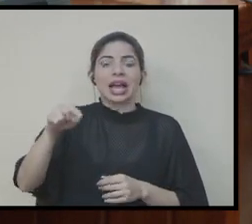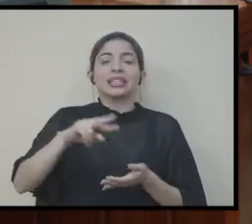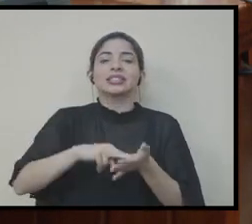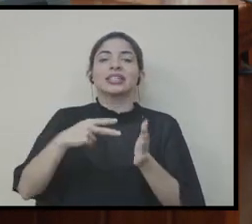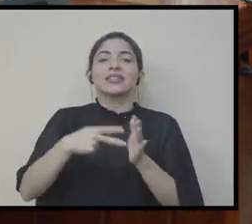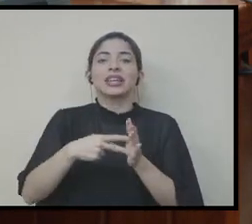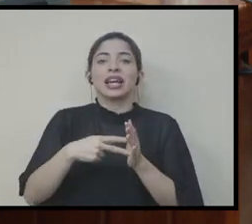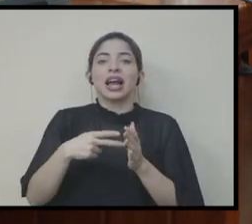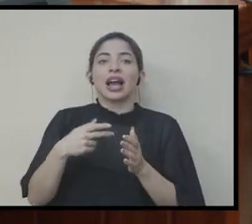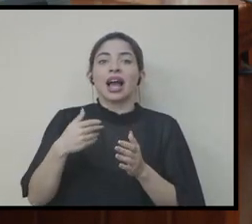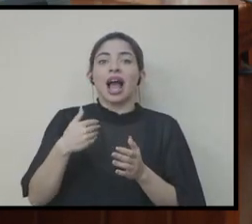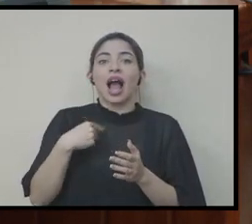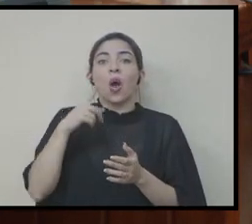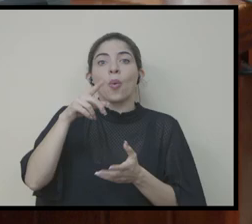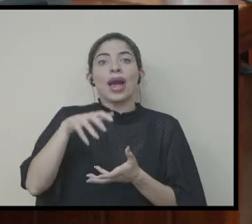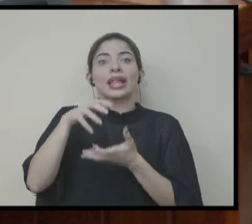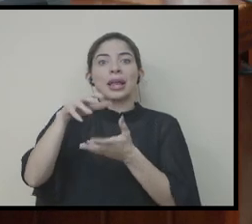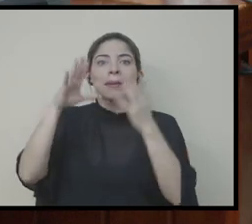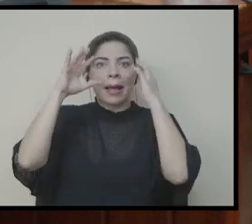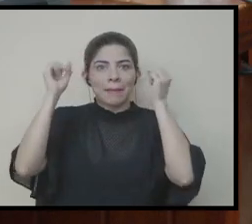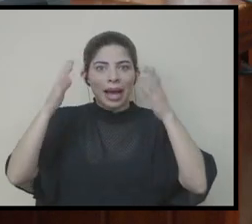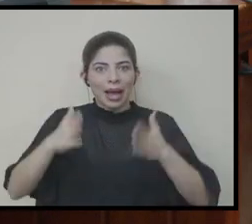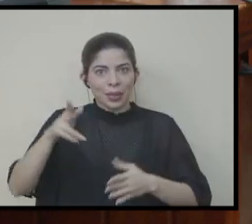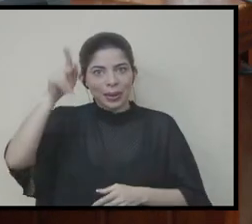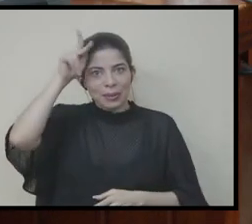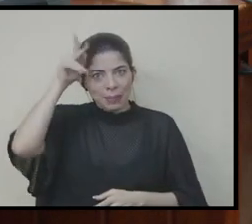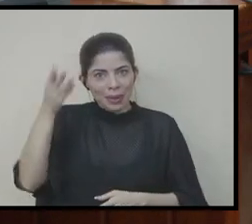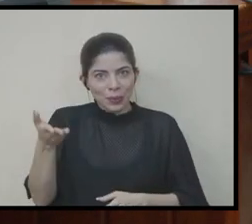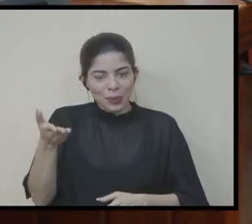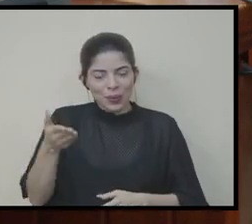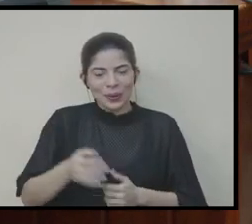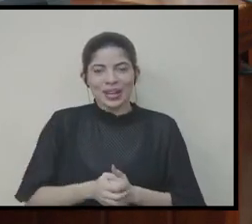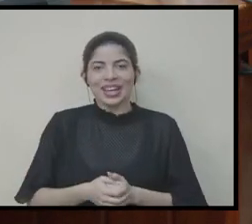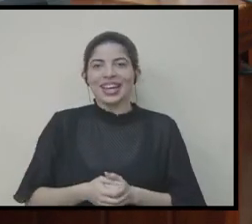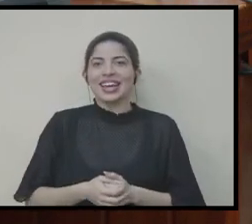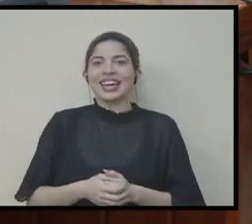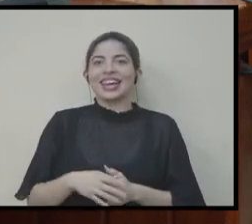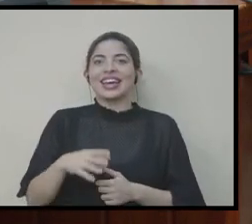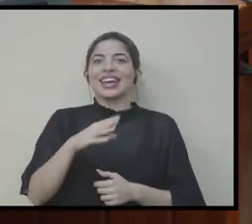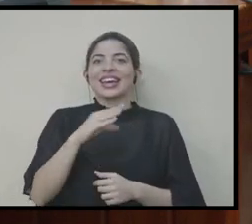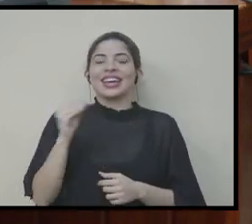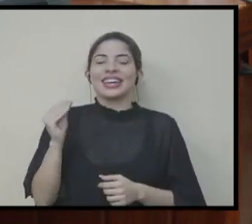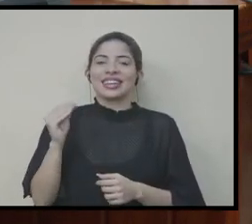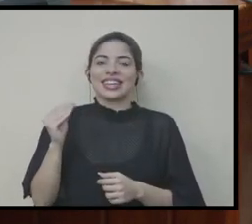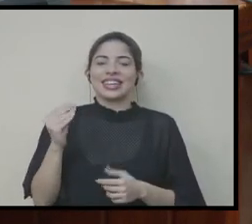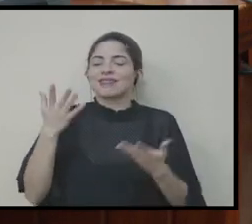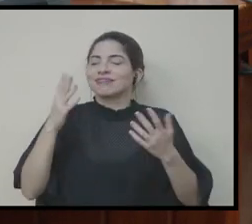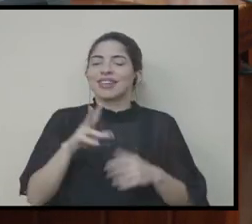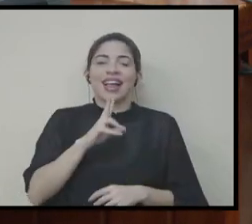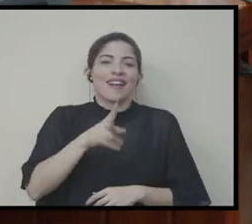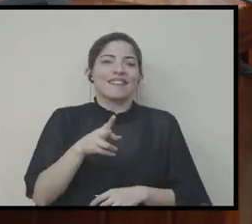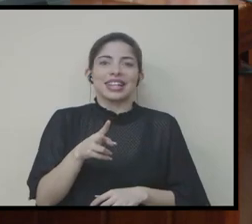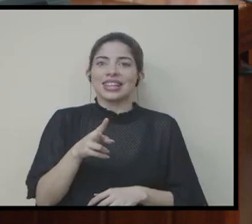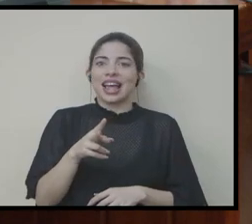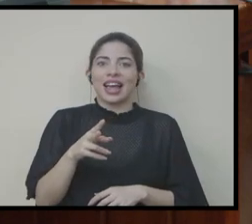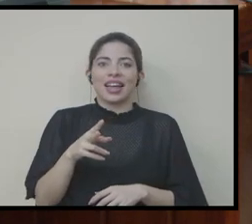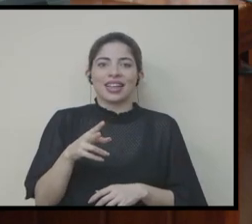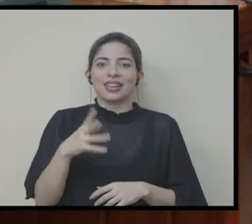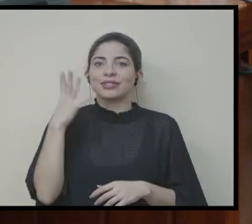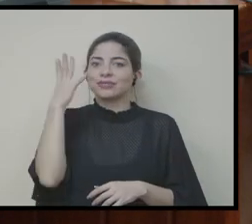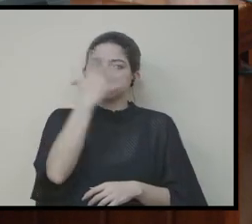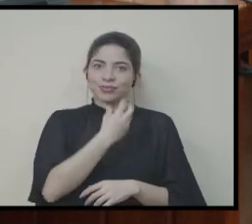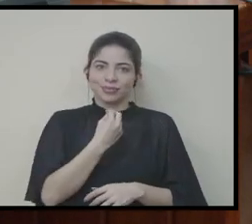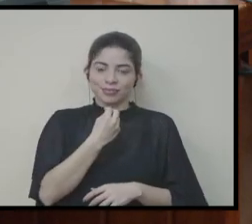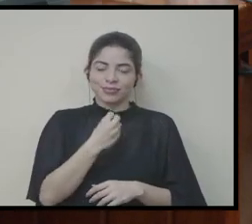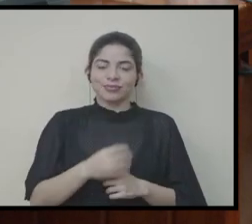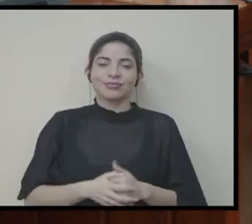que teníamos una entrega para el embajador de Perú. Y no, la verdad fue súper